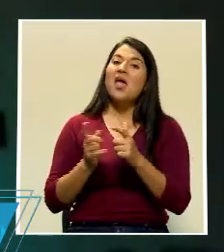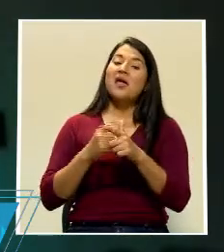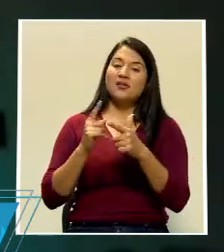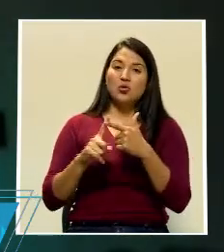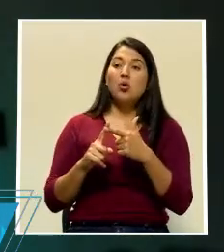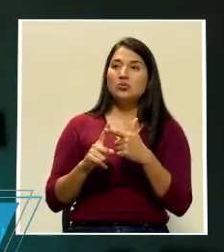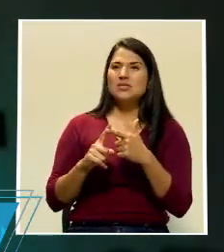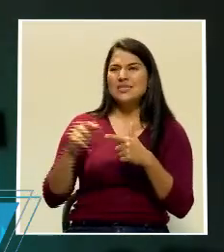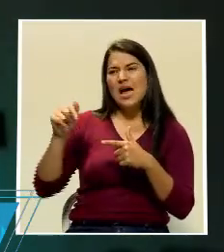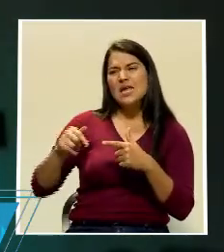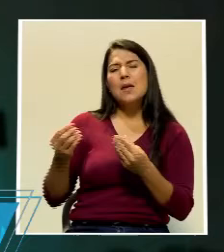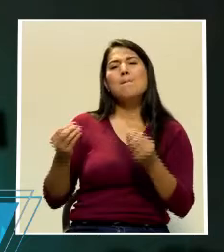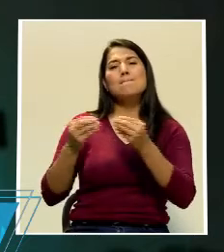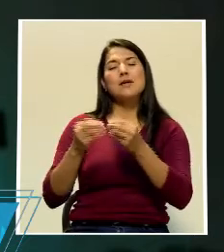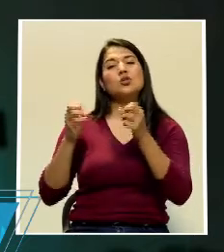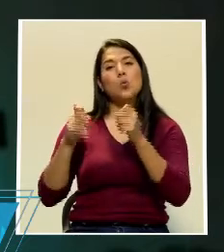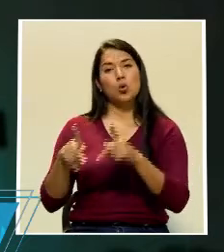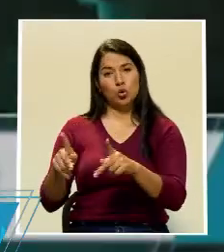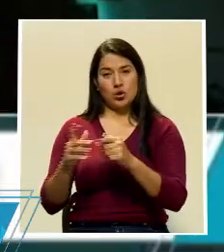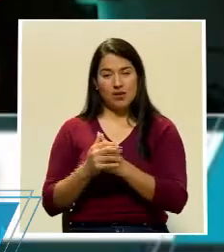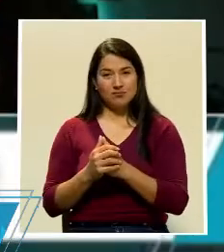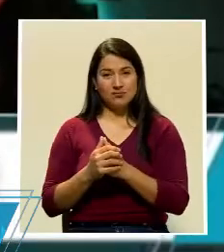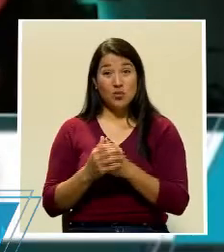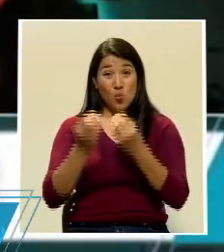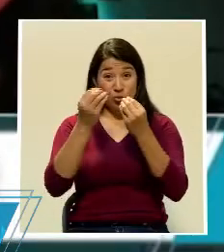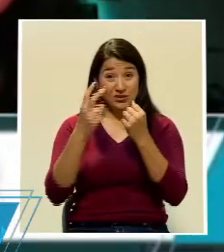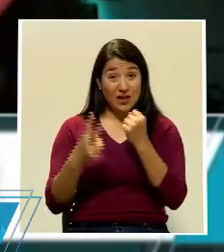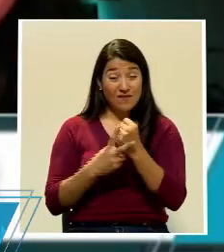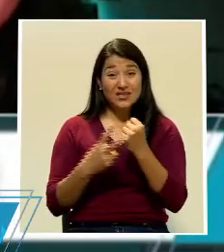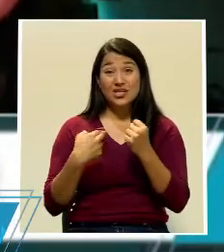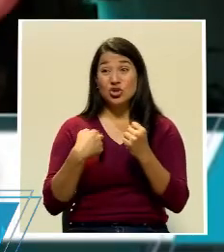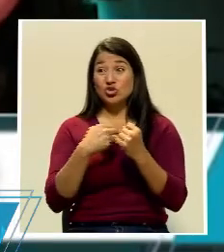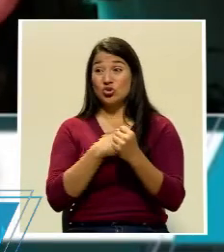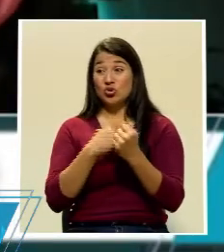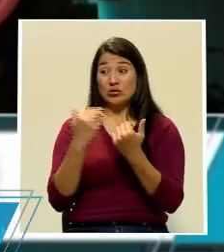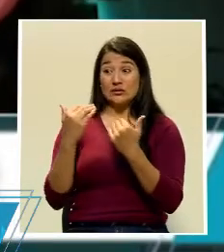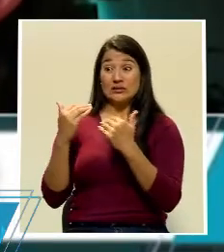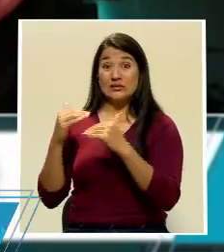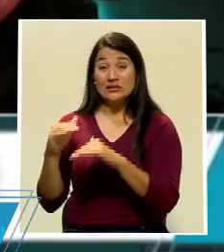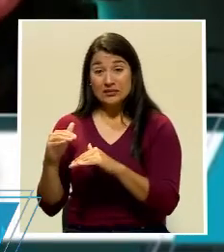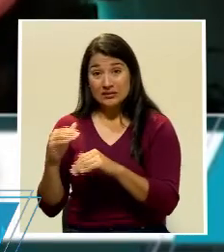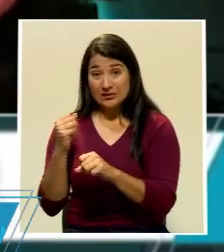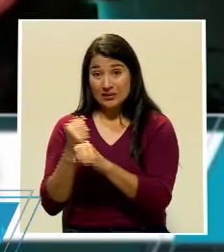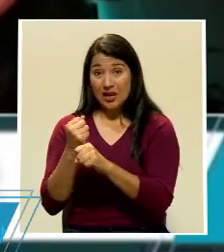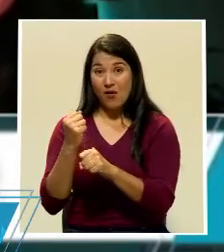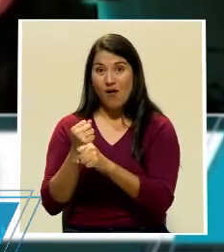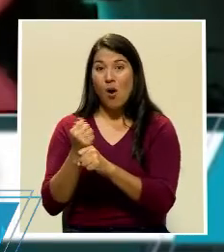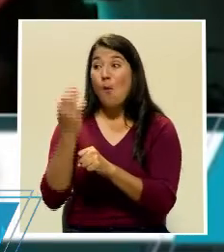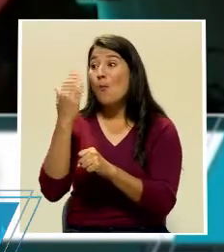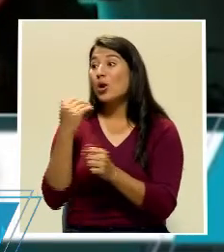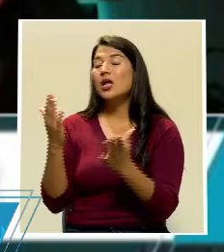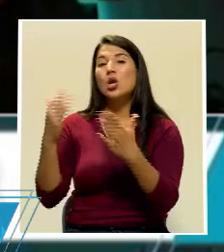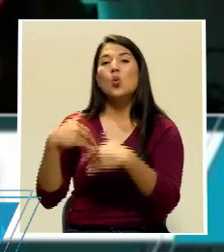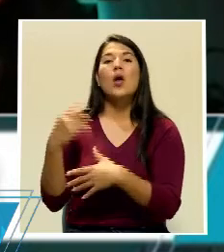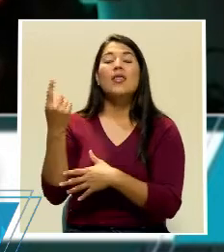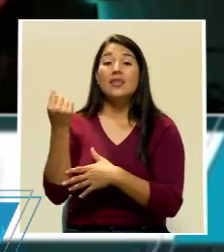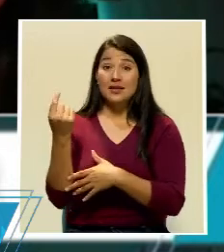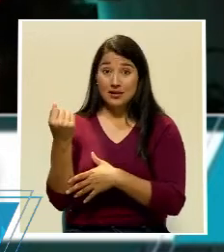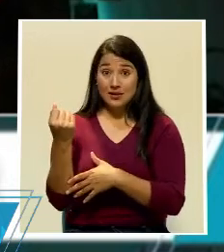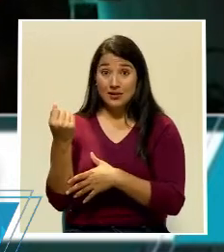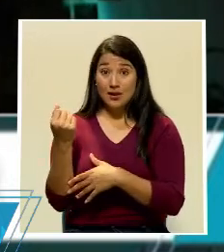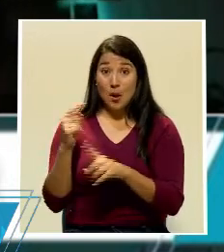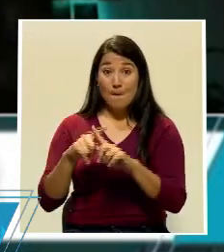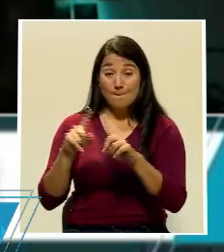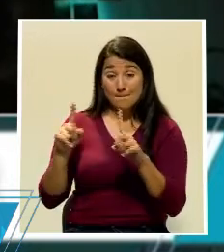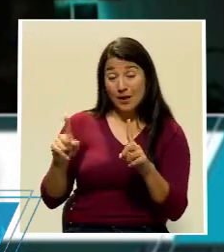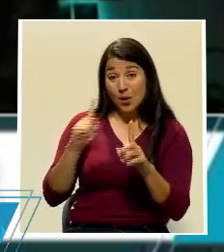nicho de oportunidades. Muchas veces nosotros nos limitamos de hacer trabajos porque no existen los medios financieros y el trabajo de la 30, que ha